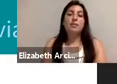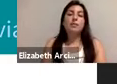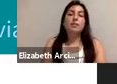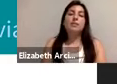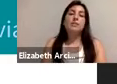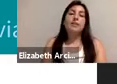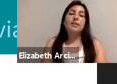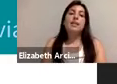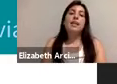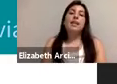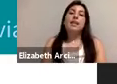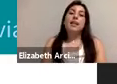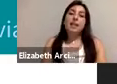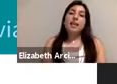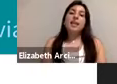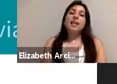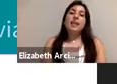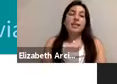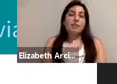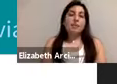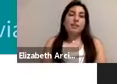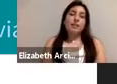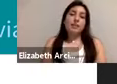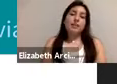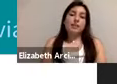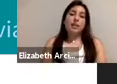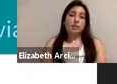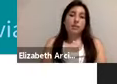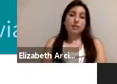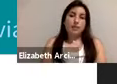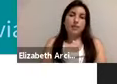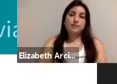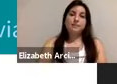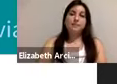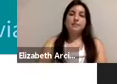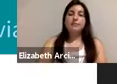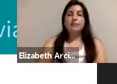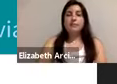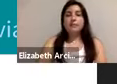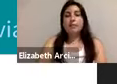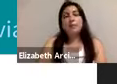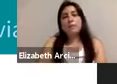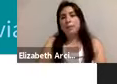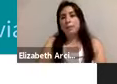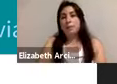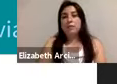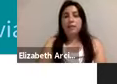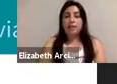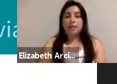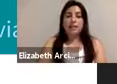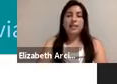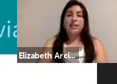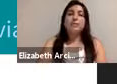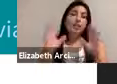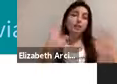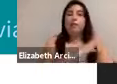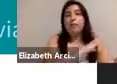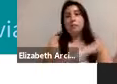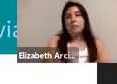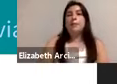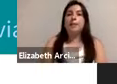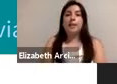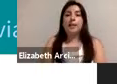los músculos extraoculares y el defecto de campo visual. Vamos a hablar primero de las parálisis porque